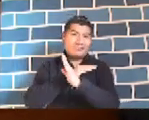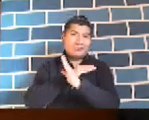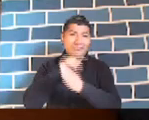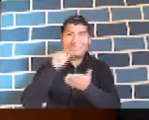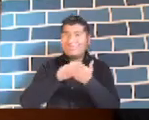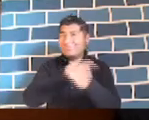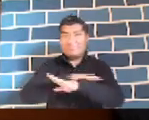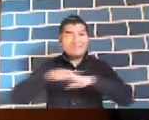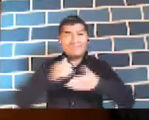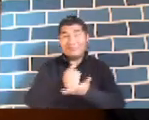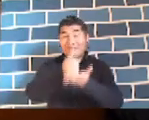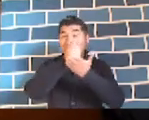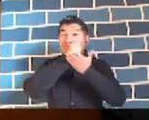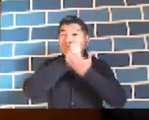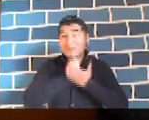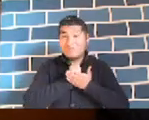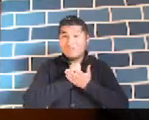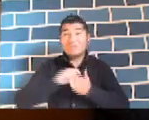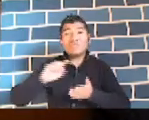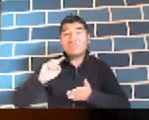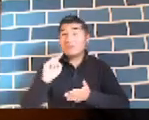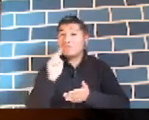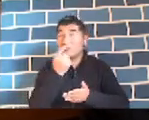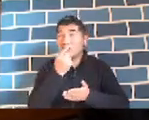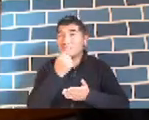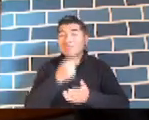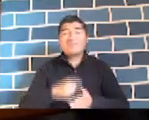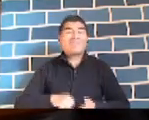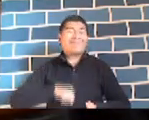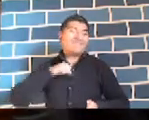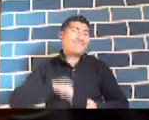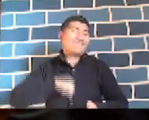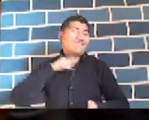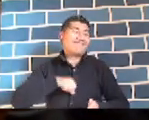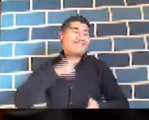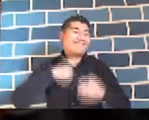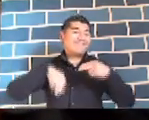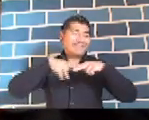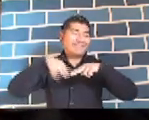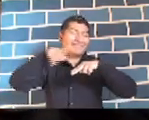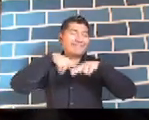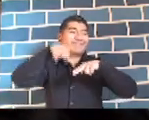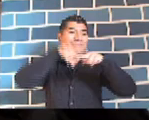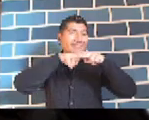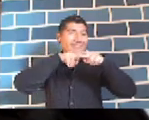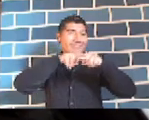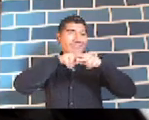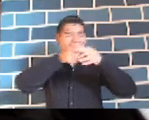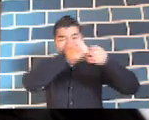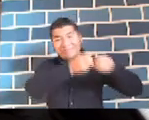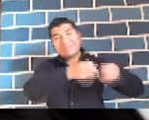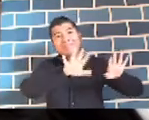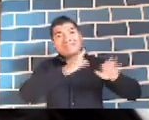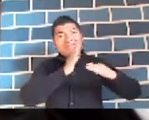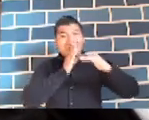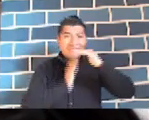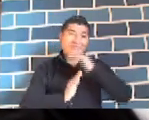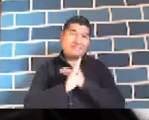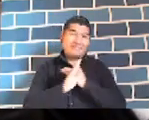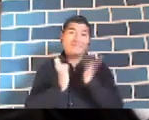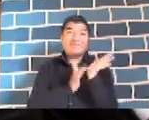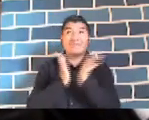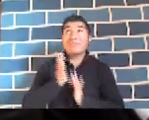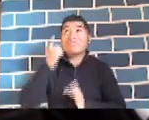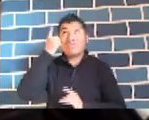ayuda ya que inconscientemente solo hace crecer nuestro ego y nos aleja de la humildad jesús